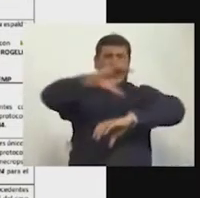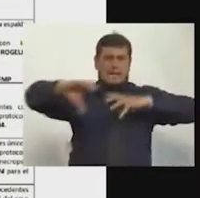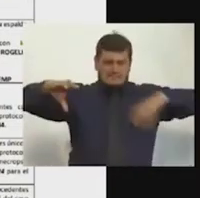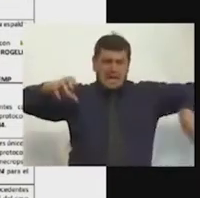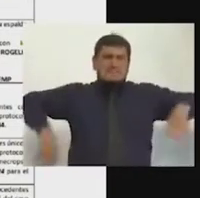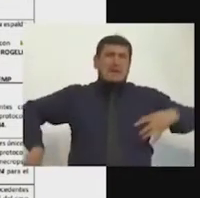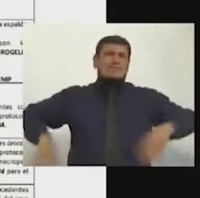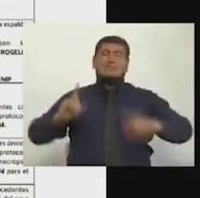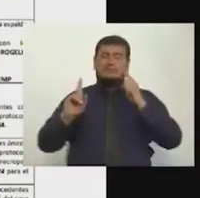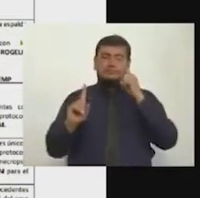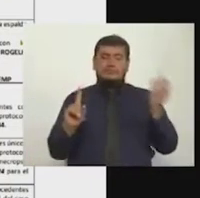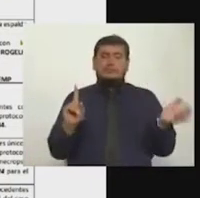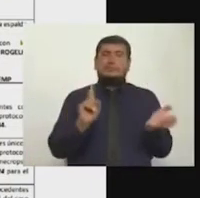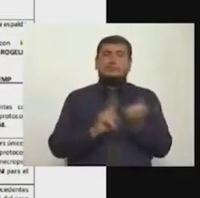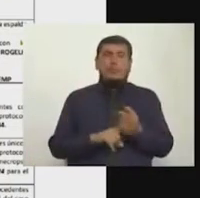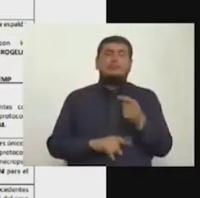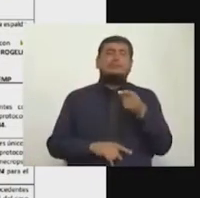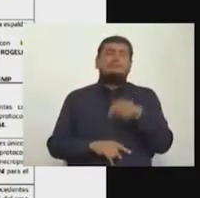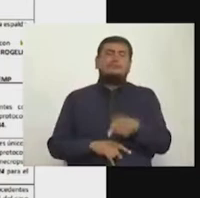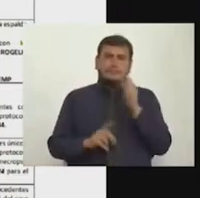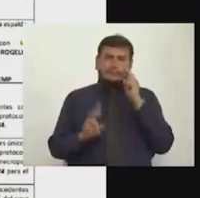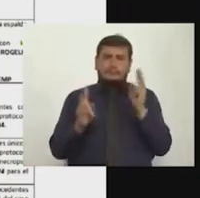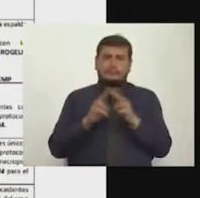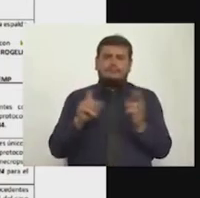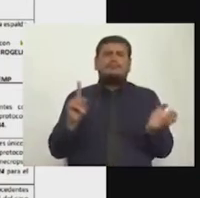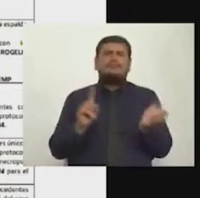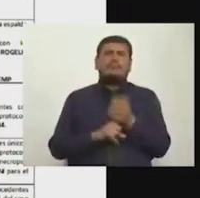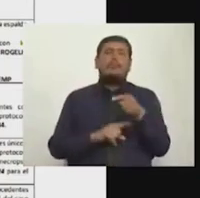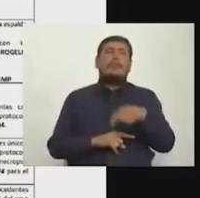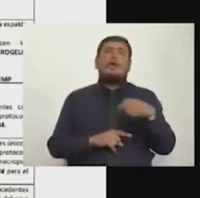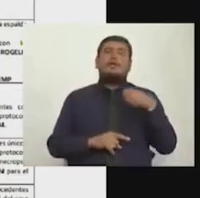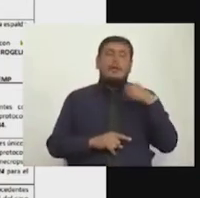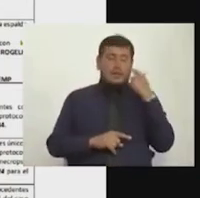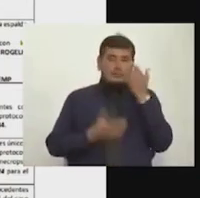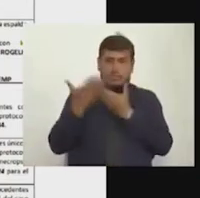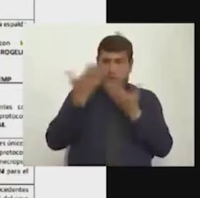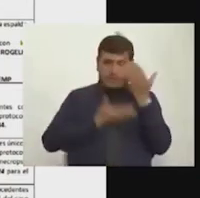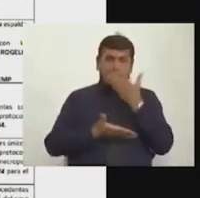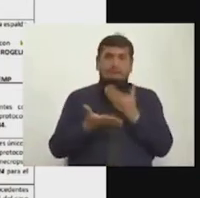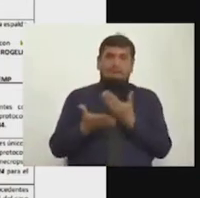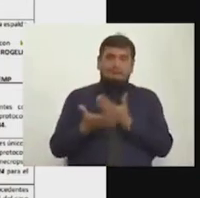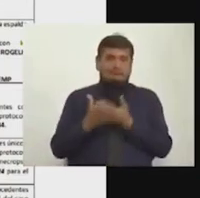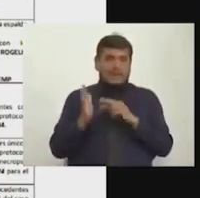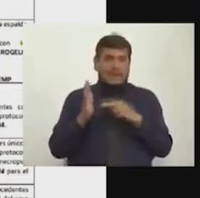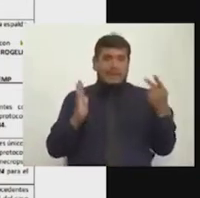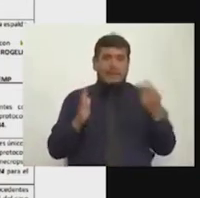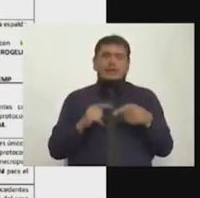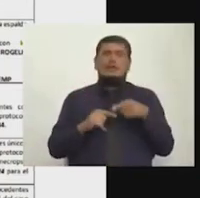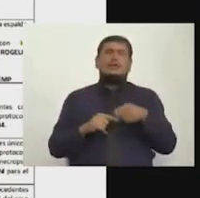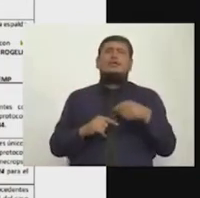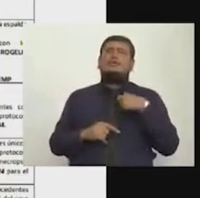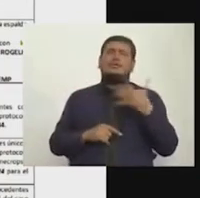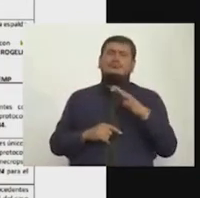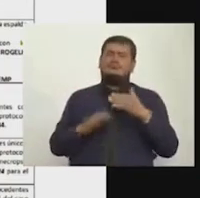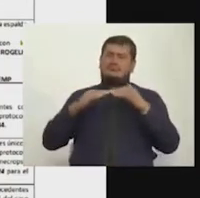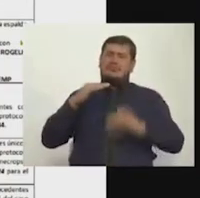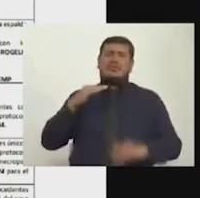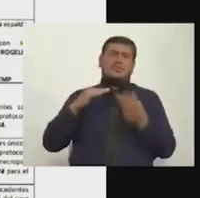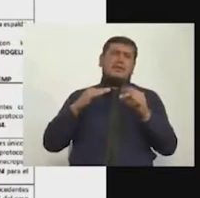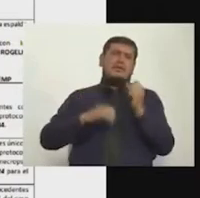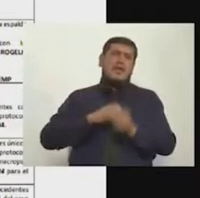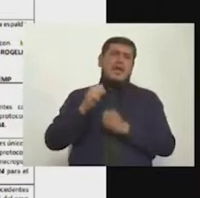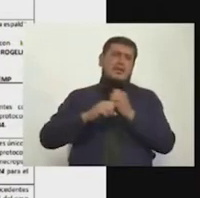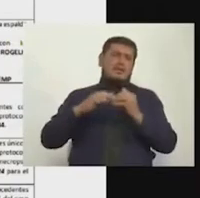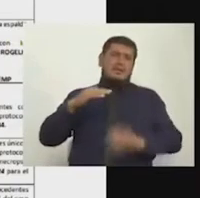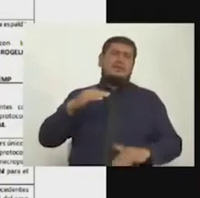pudieron identificar, allí están, que tenían por las pruebas técnicas que se hacen menos de 20 años uno